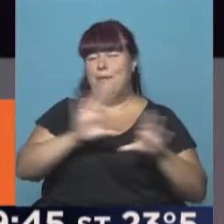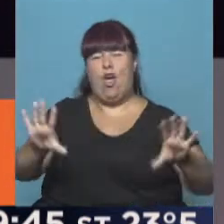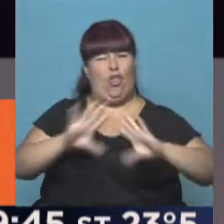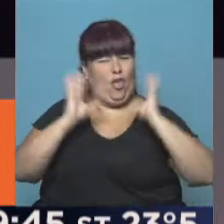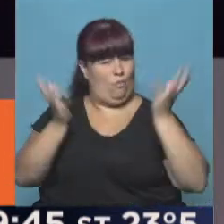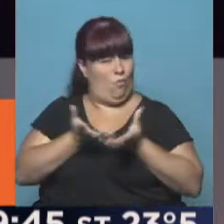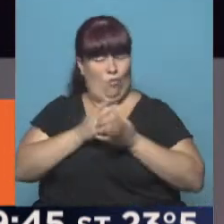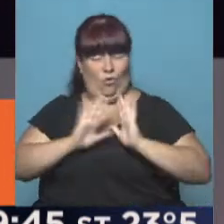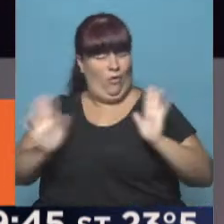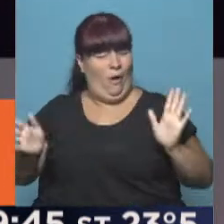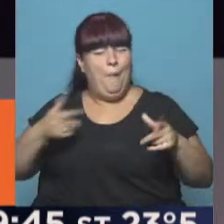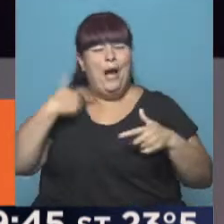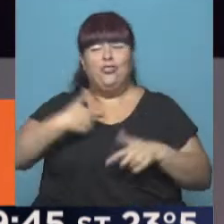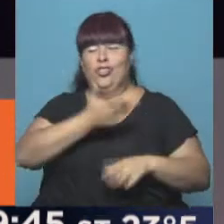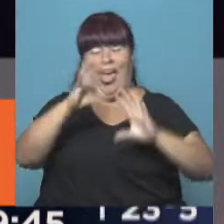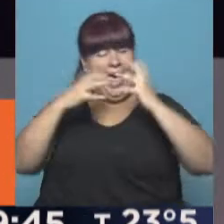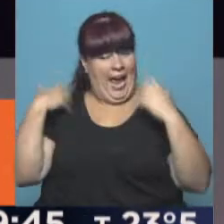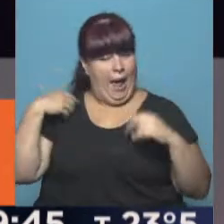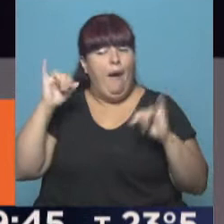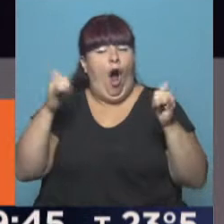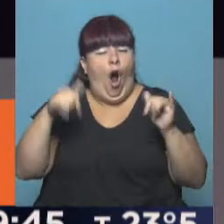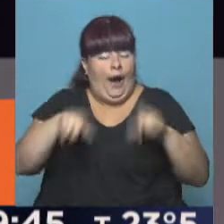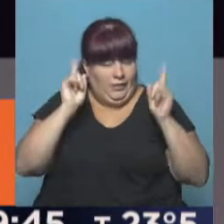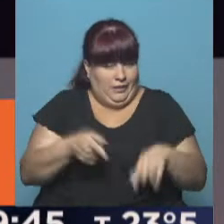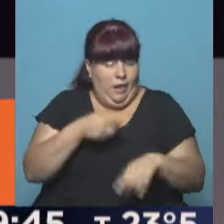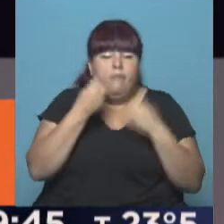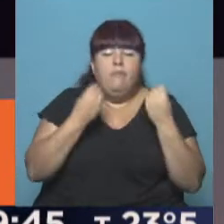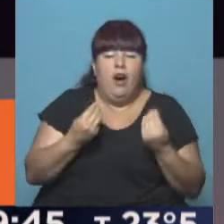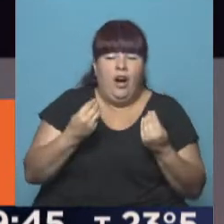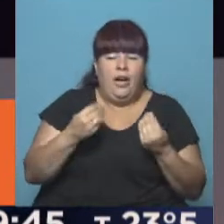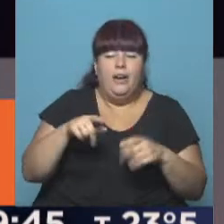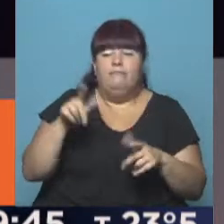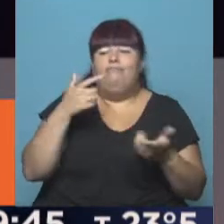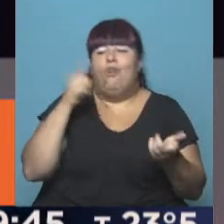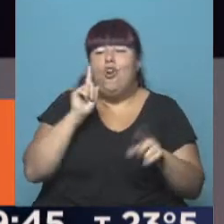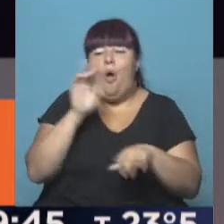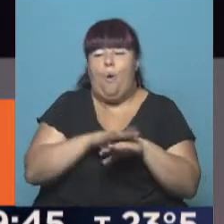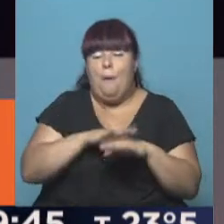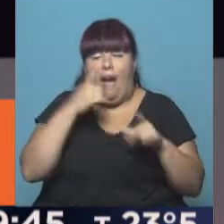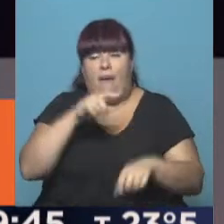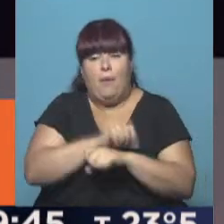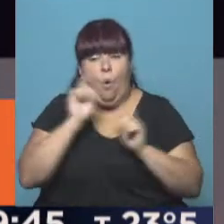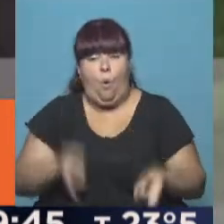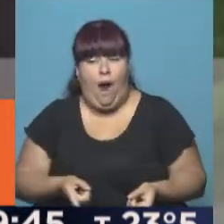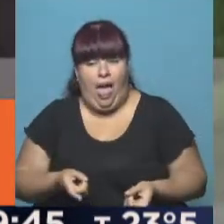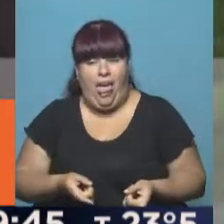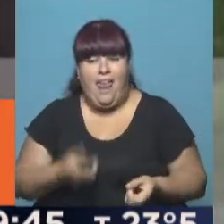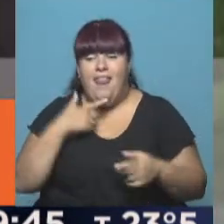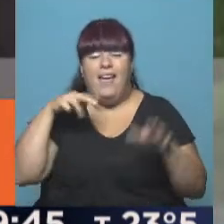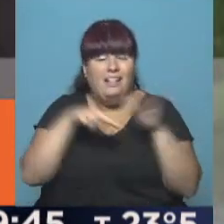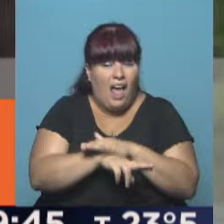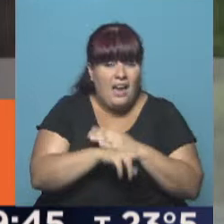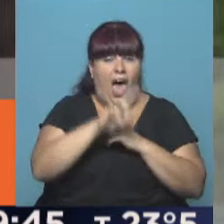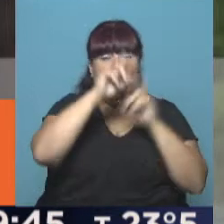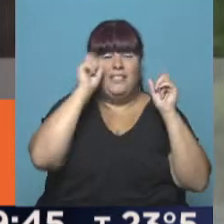mundos, para la sociedad en general y para los jóvenes en particular. ¿Por qué? Porque no son punibles, pero terminan presos. Claro. Porque terminan internados